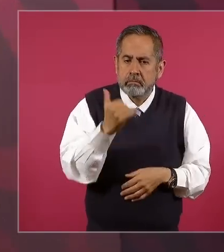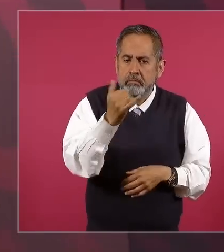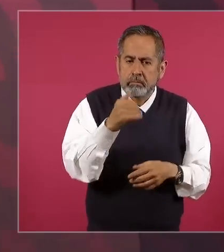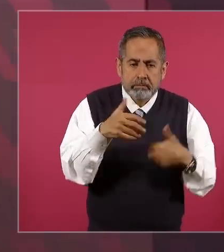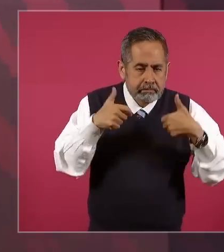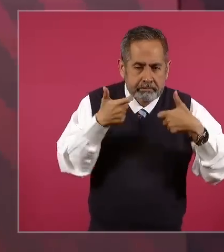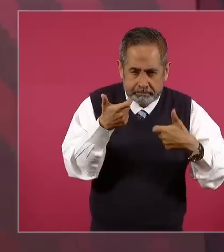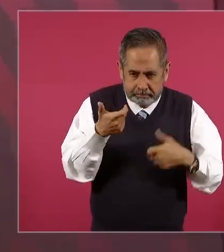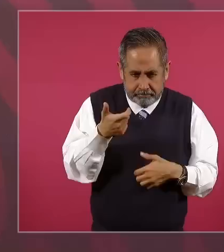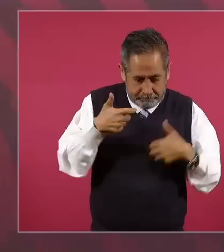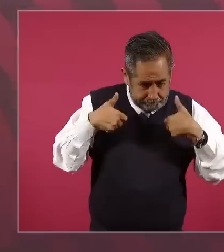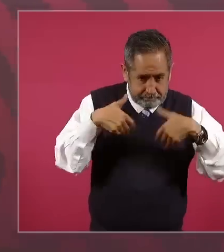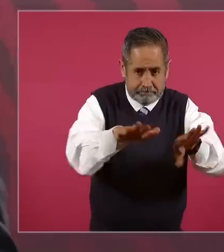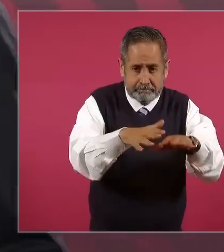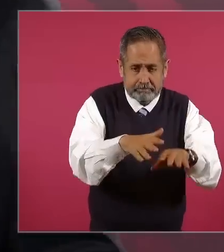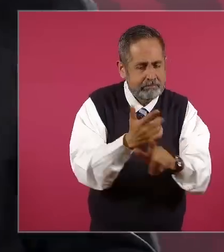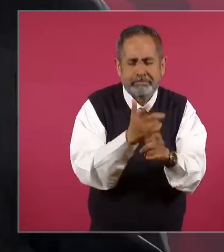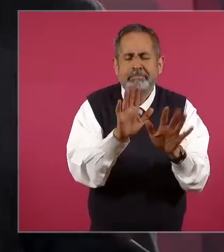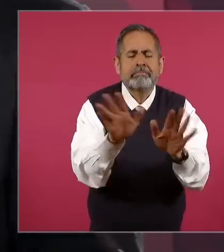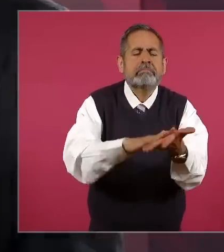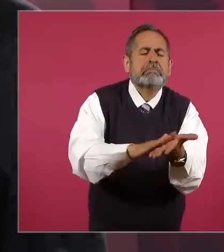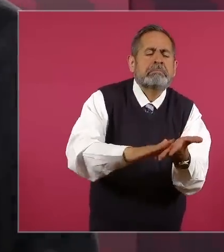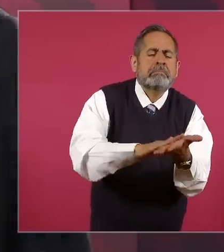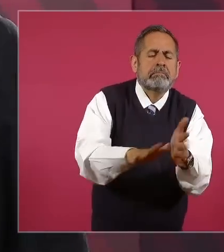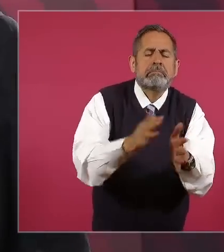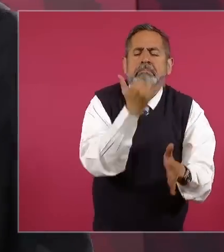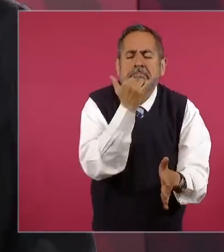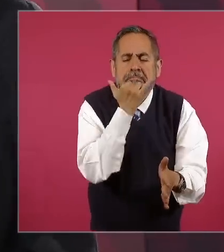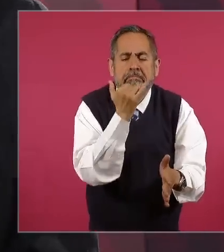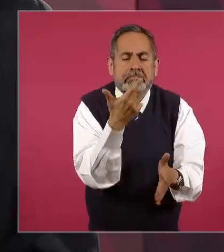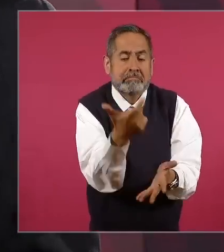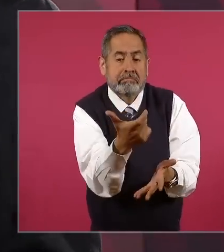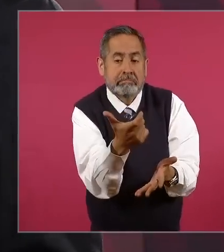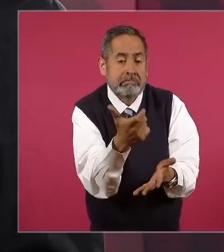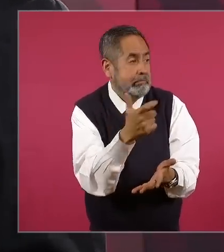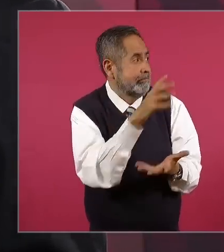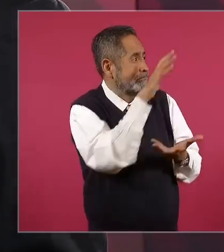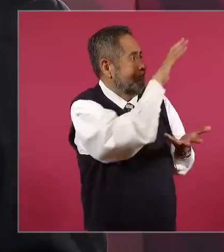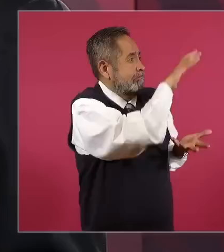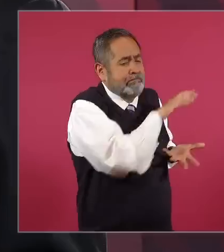le devuelven todo el dinero.